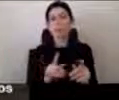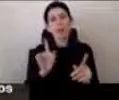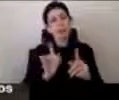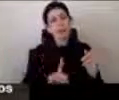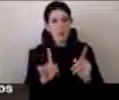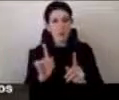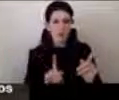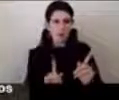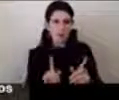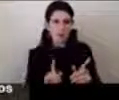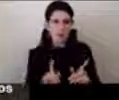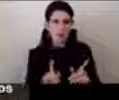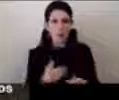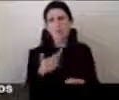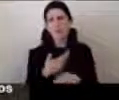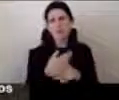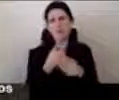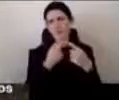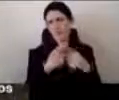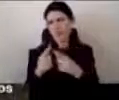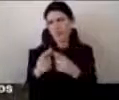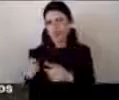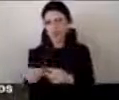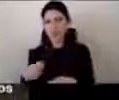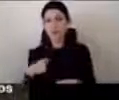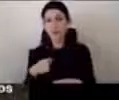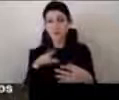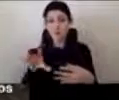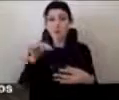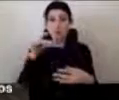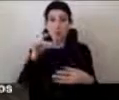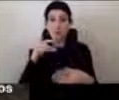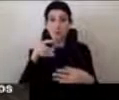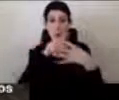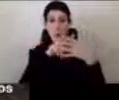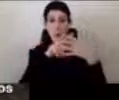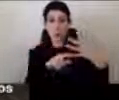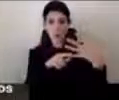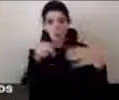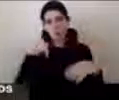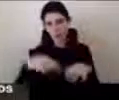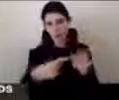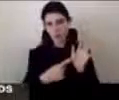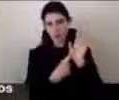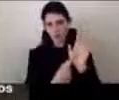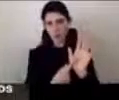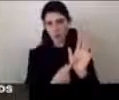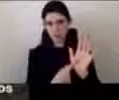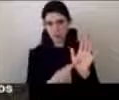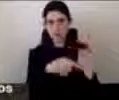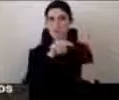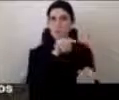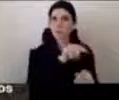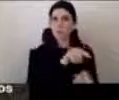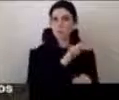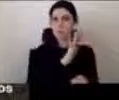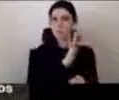variados, pero para esta presentación yo escogí cuatro. En primer lugar, el tipo de juegos filler, que son juegos